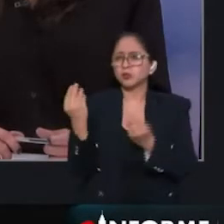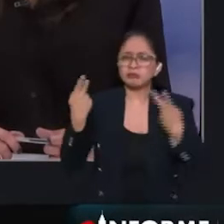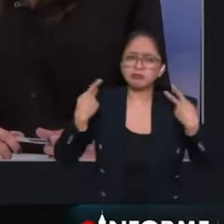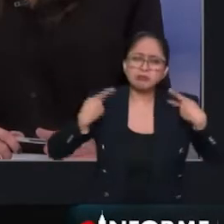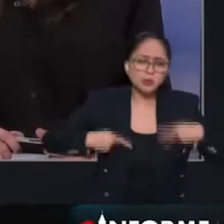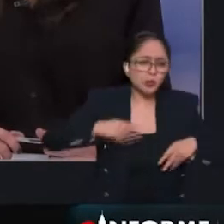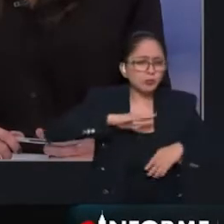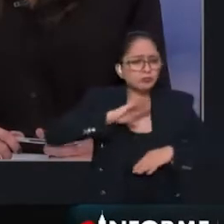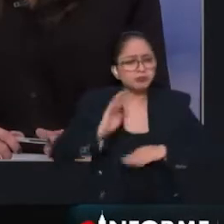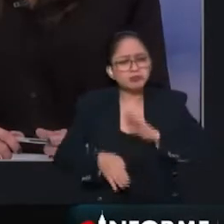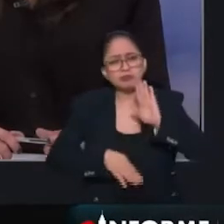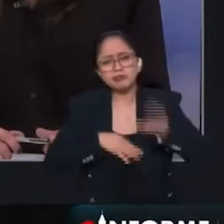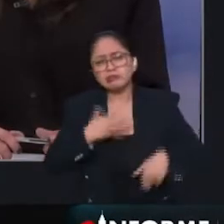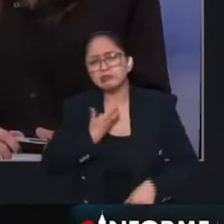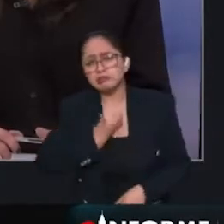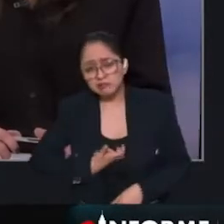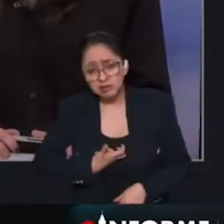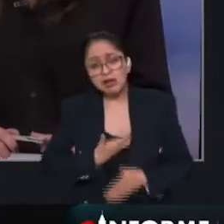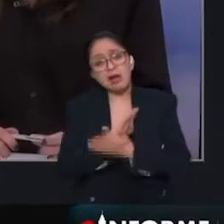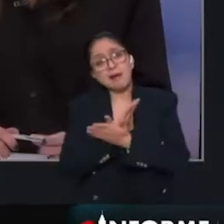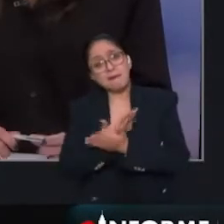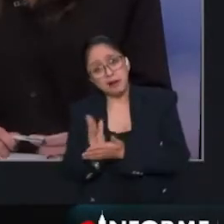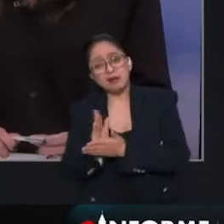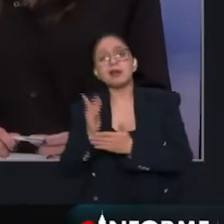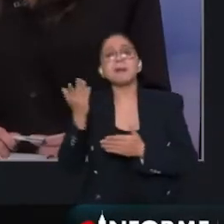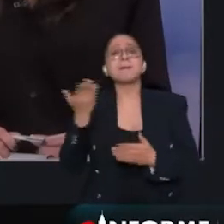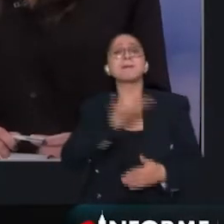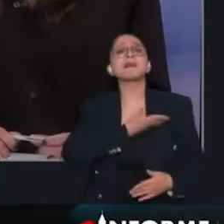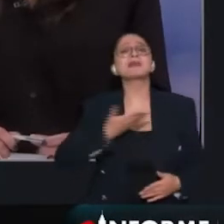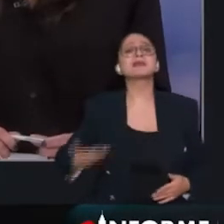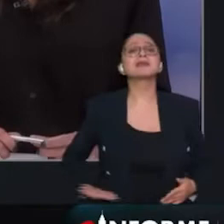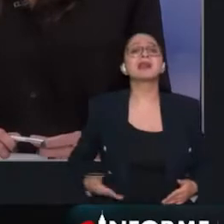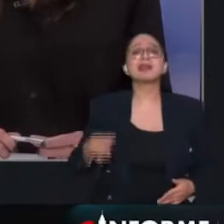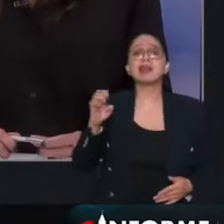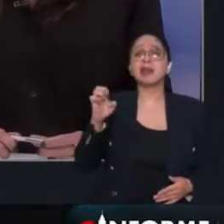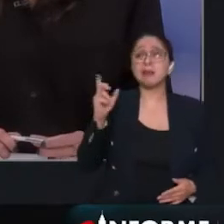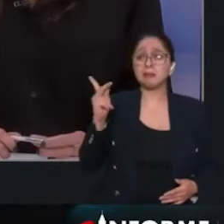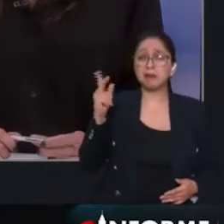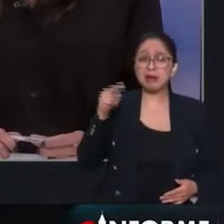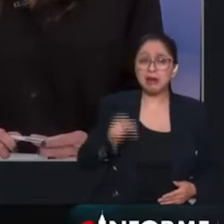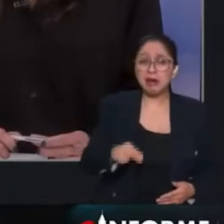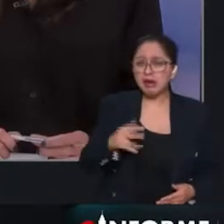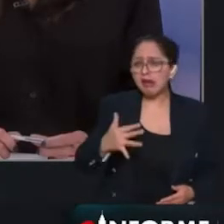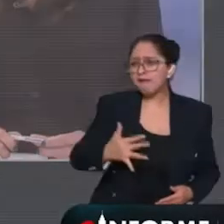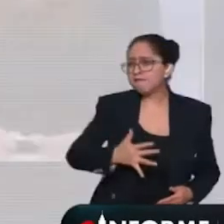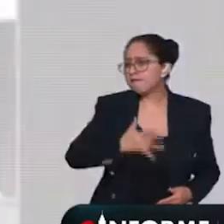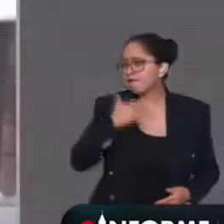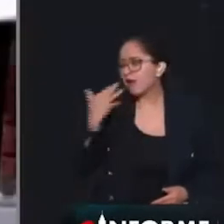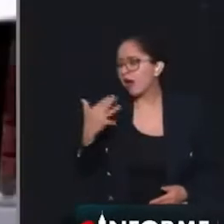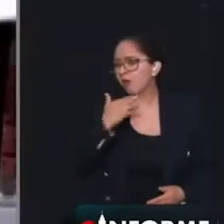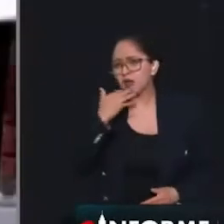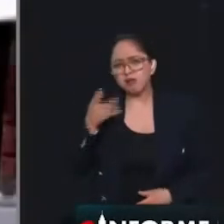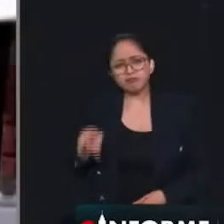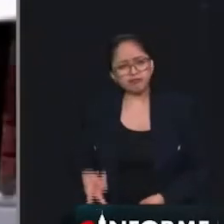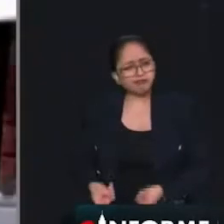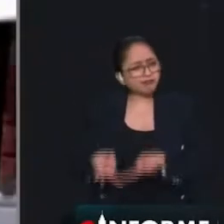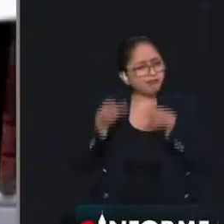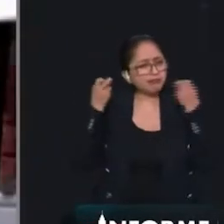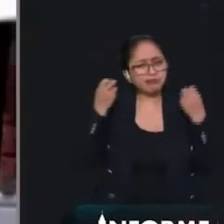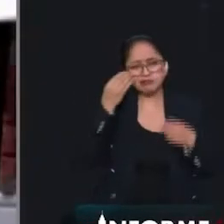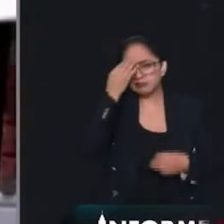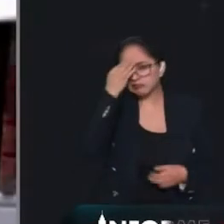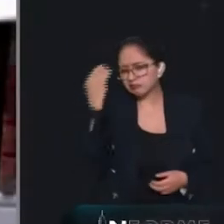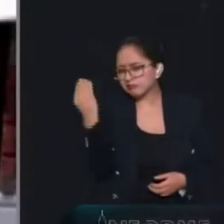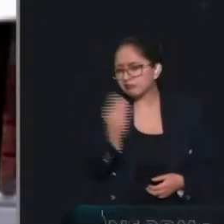muerte. Y tenemos además el caso de Peña Nieto, en el que tuvimos unos fraudes extraordinarios, como uno de los más notables es